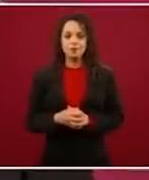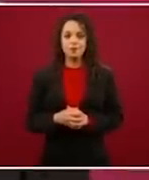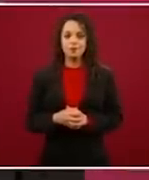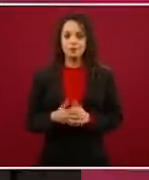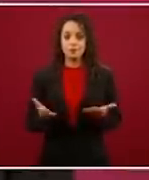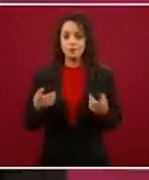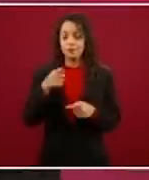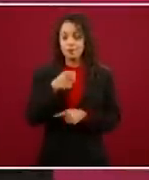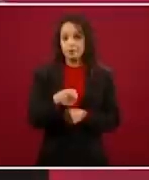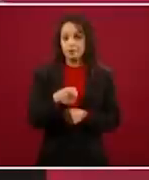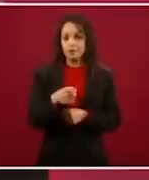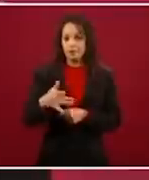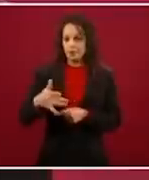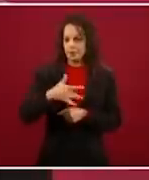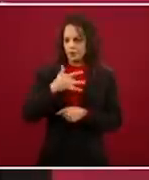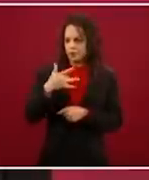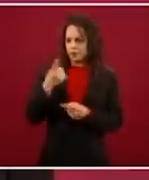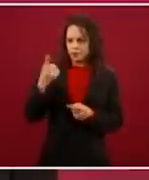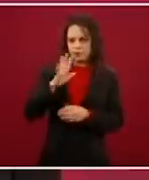se ofenden